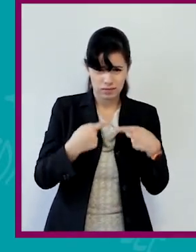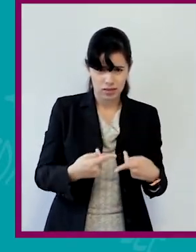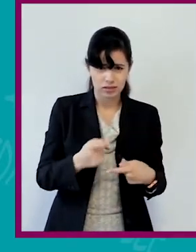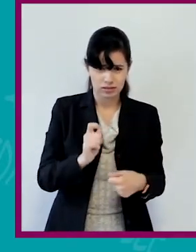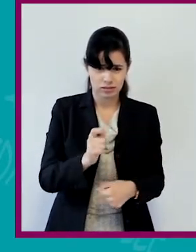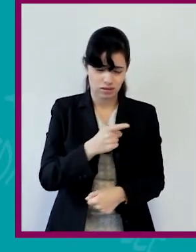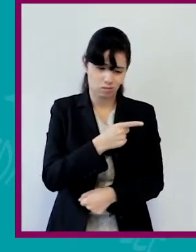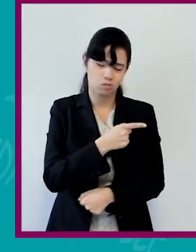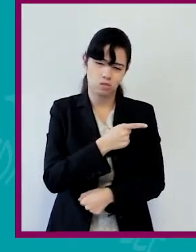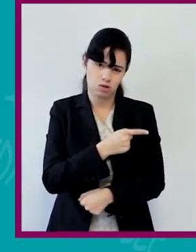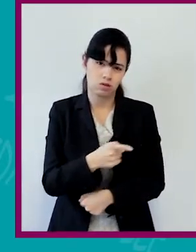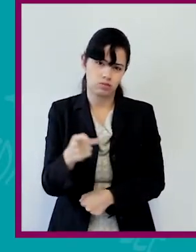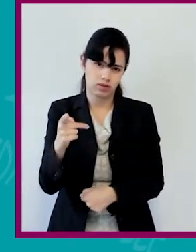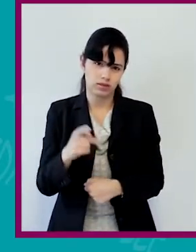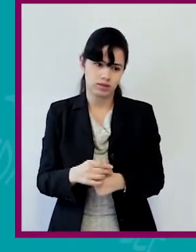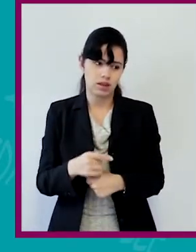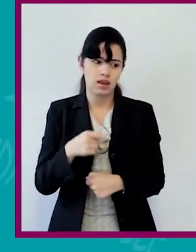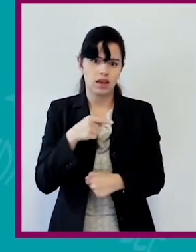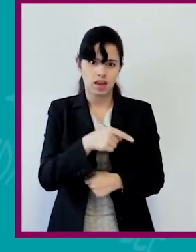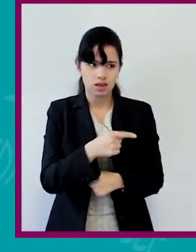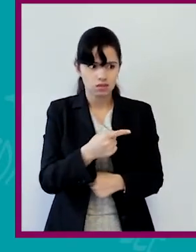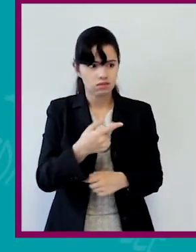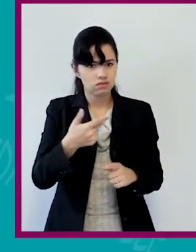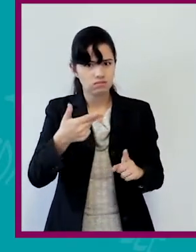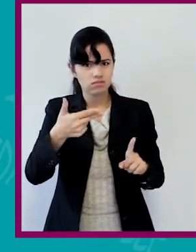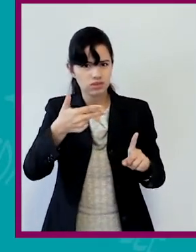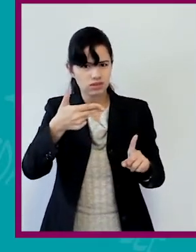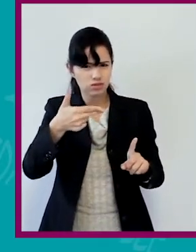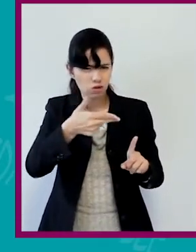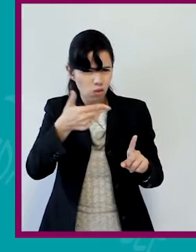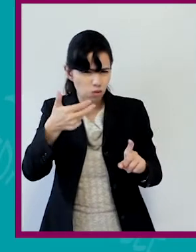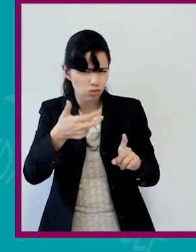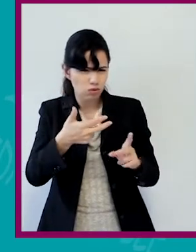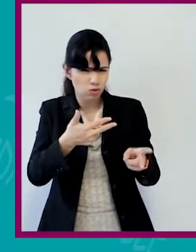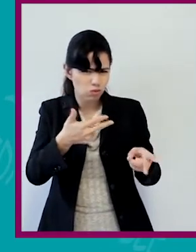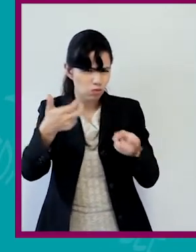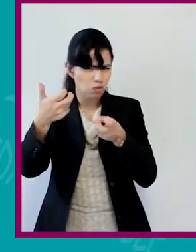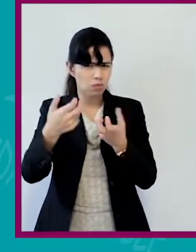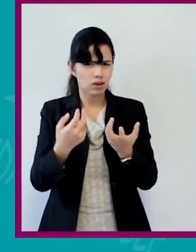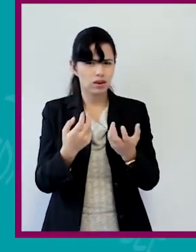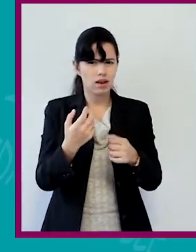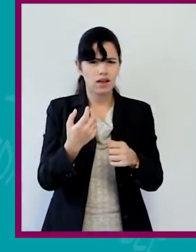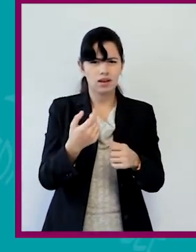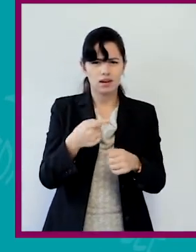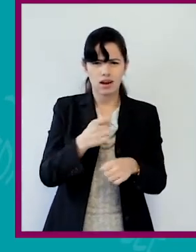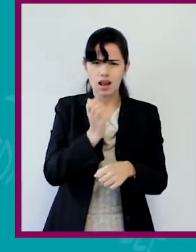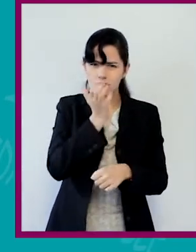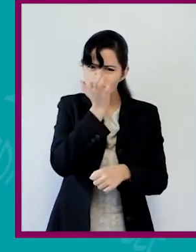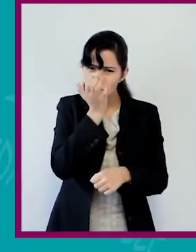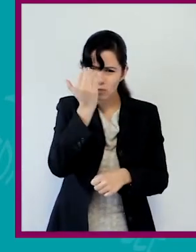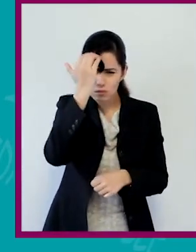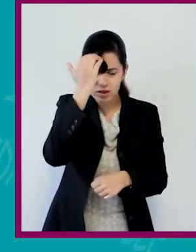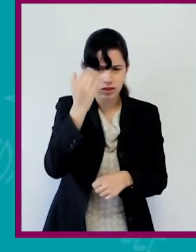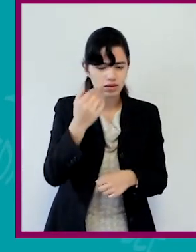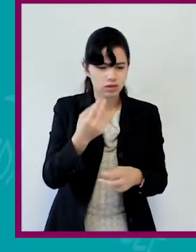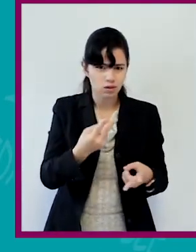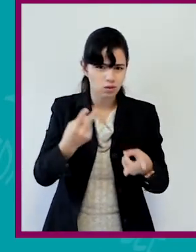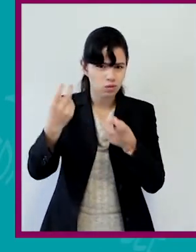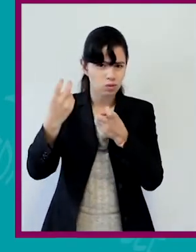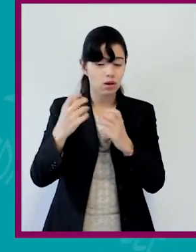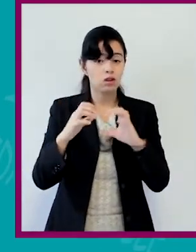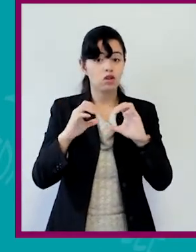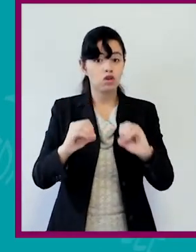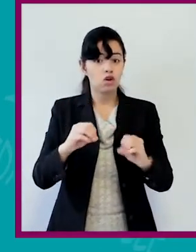seguridad. Los grupos más desprotegidos son los pobres en este país, son a los que asaltan en las combis o